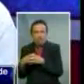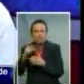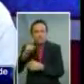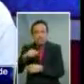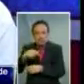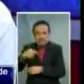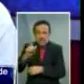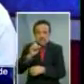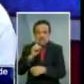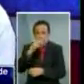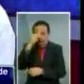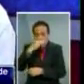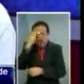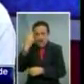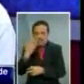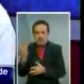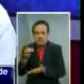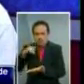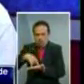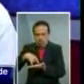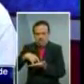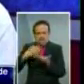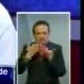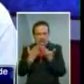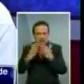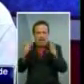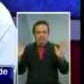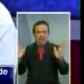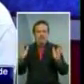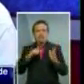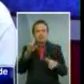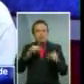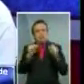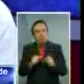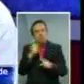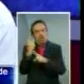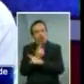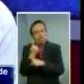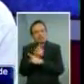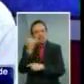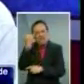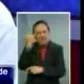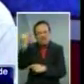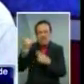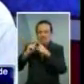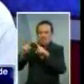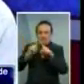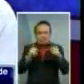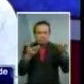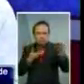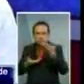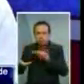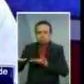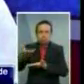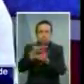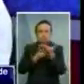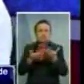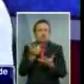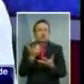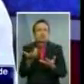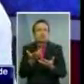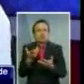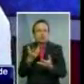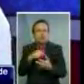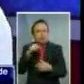marzo, poder hacer un congreso ampliado donde podamos conversar, donde podamos converger en ideas, donde podamos empezar a generar un cierto grado de